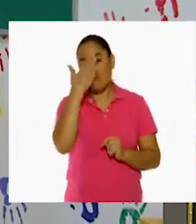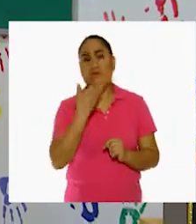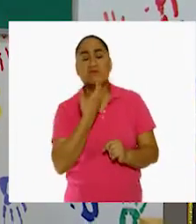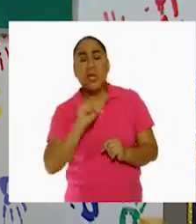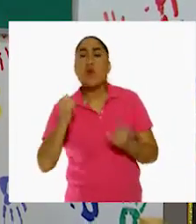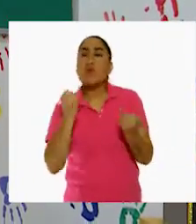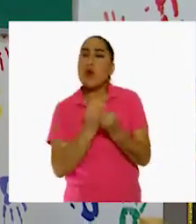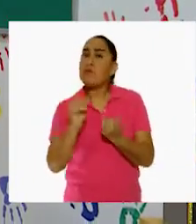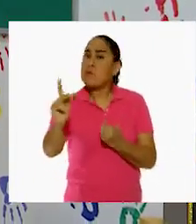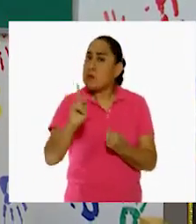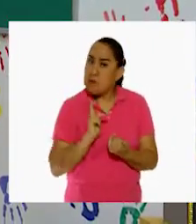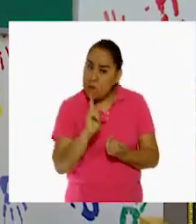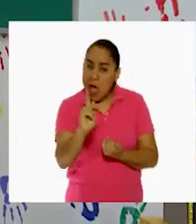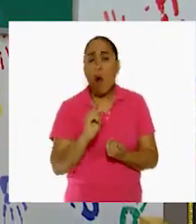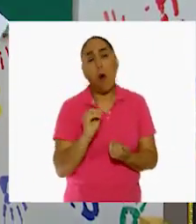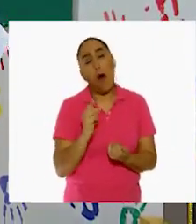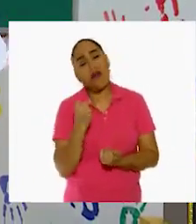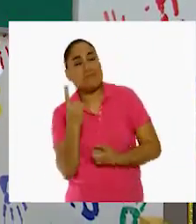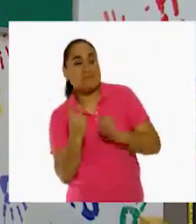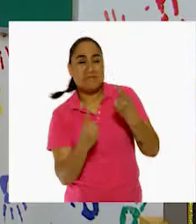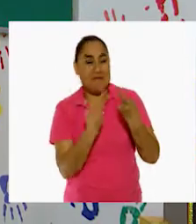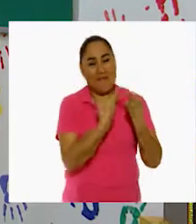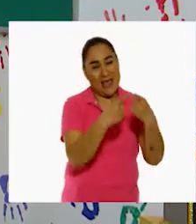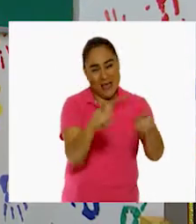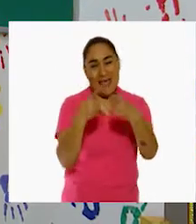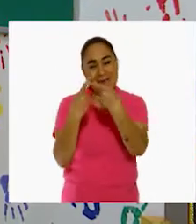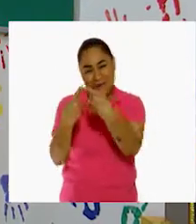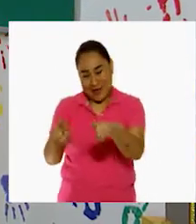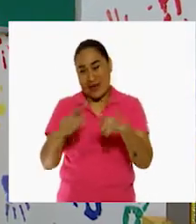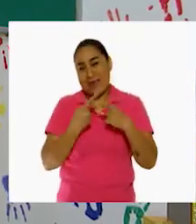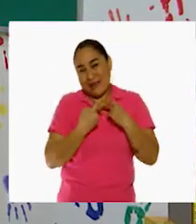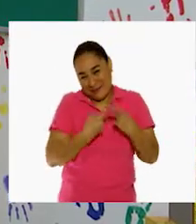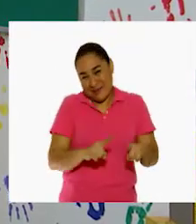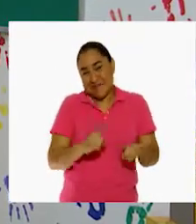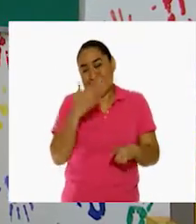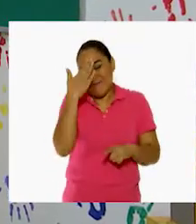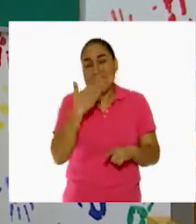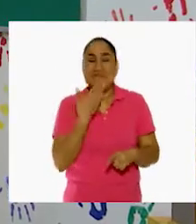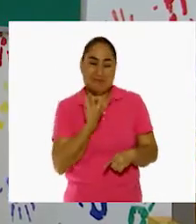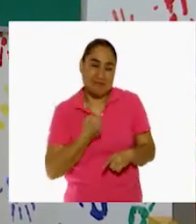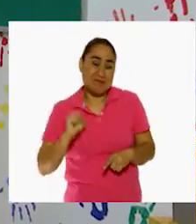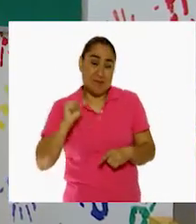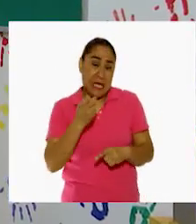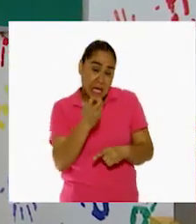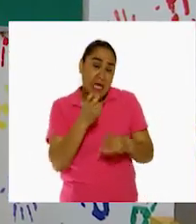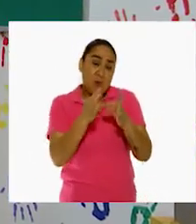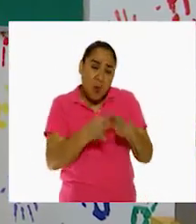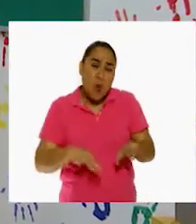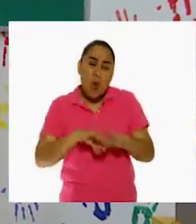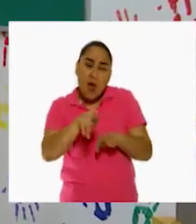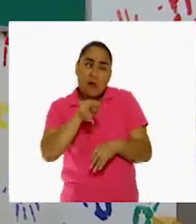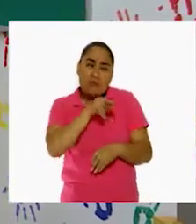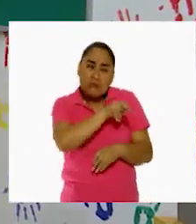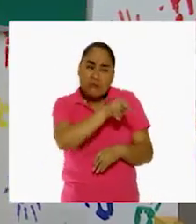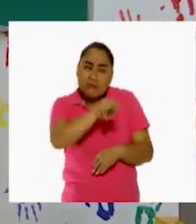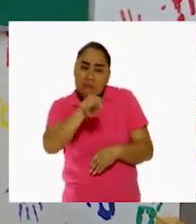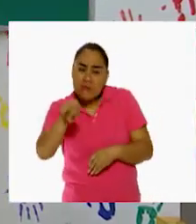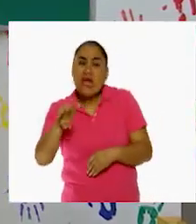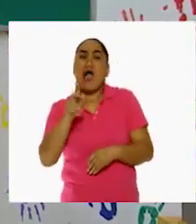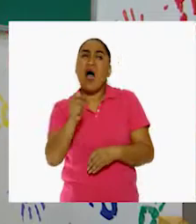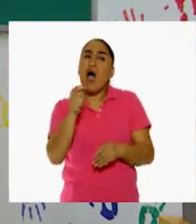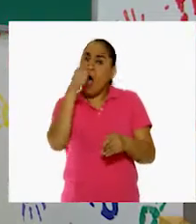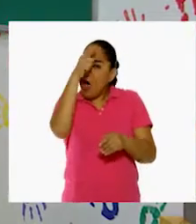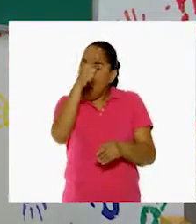personas y hay otras que no, en las cuales somos diferentes y tenemos distintas habilidades. Y eso es importante observarlo, porque la